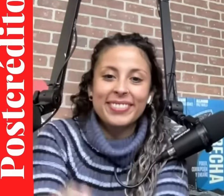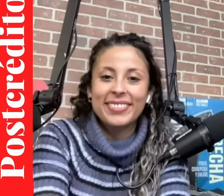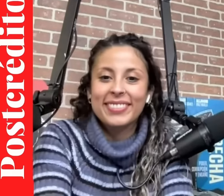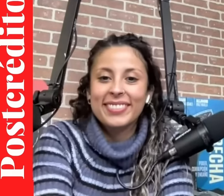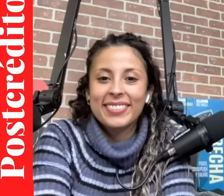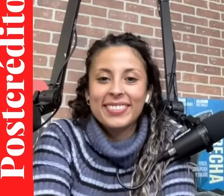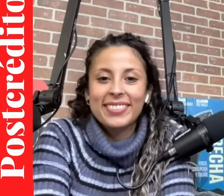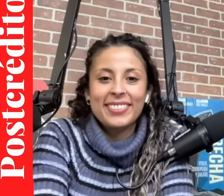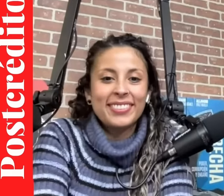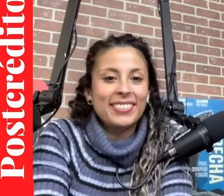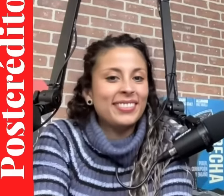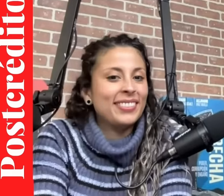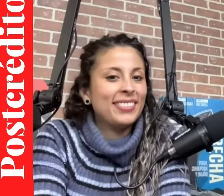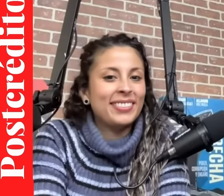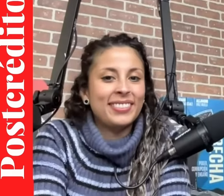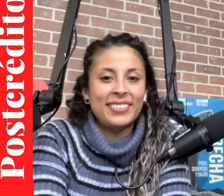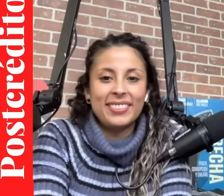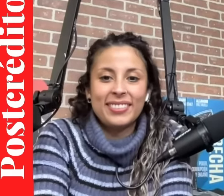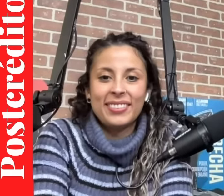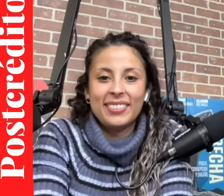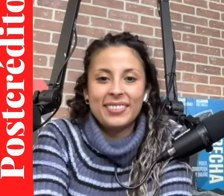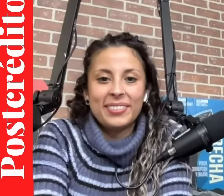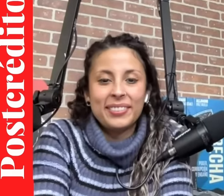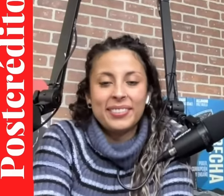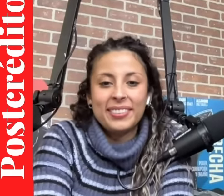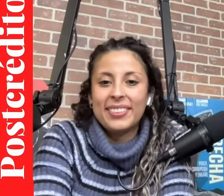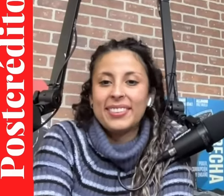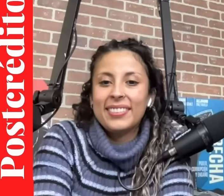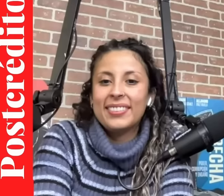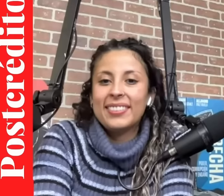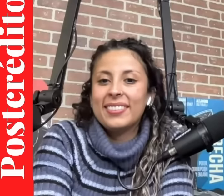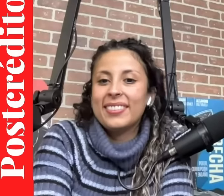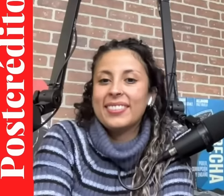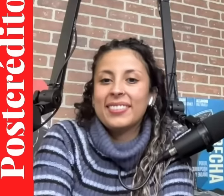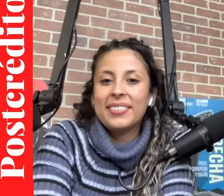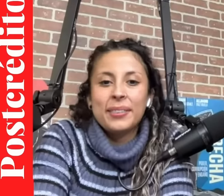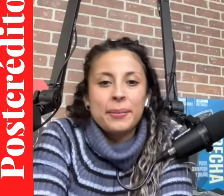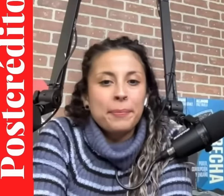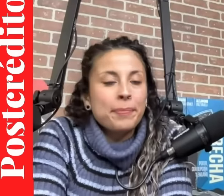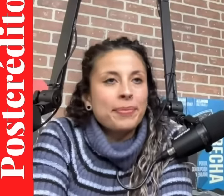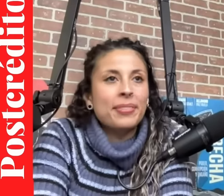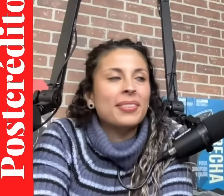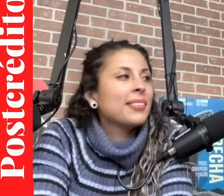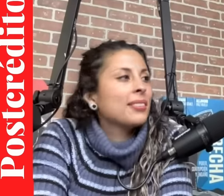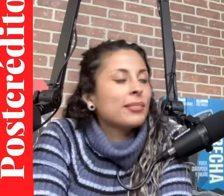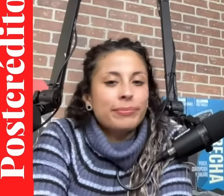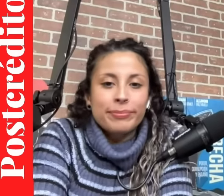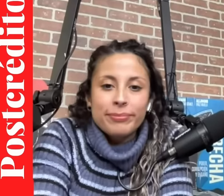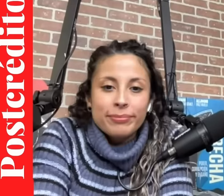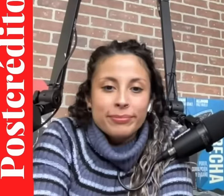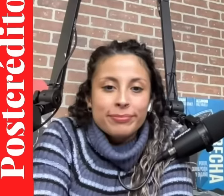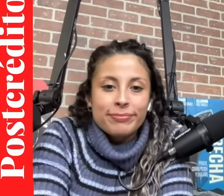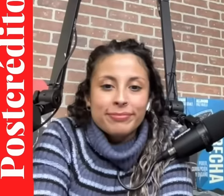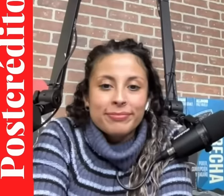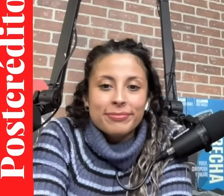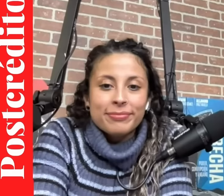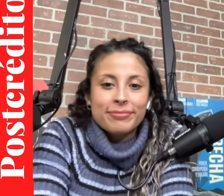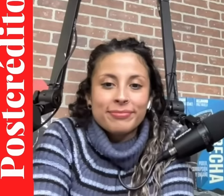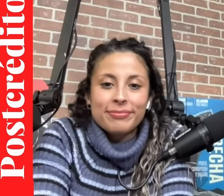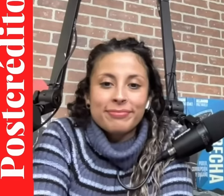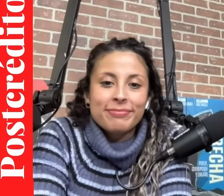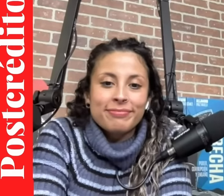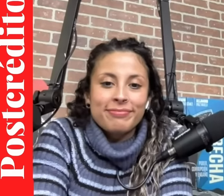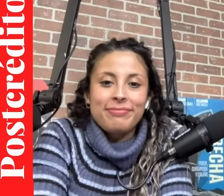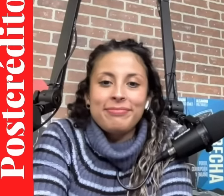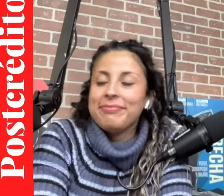visto su cara de la Pau hace ratito que no podía conectar el audio de Dani pero pues ya ya ni modo todo